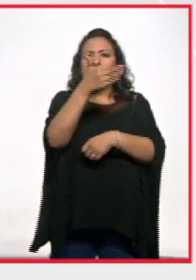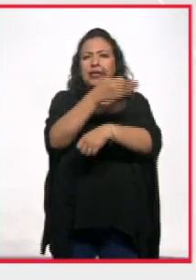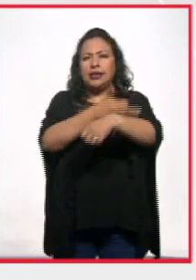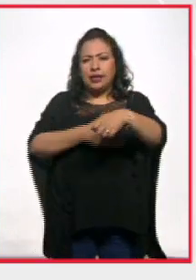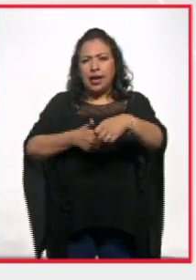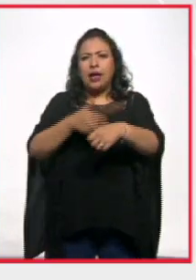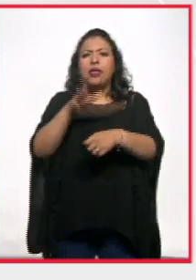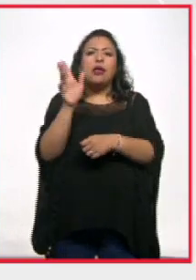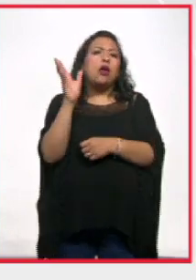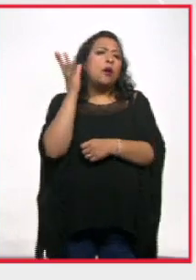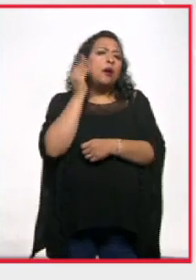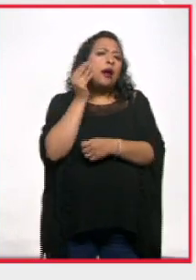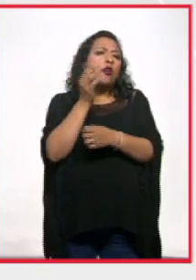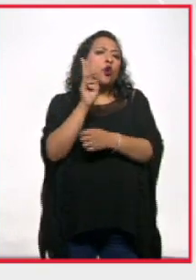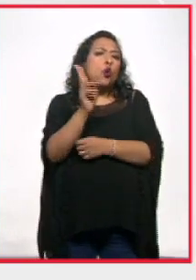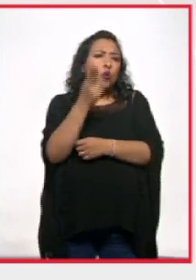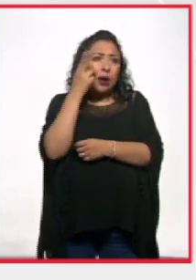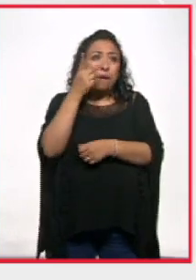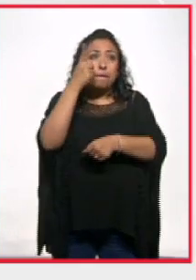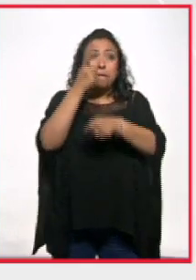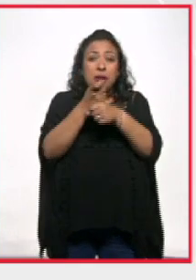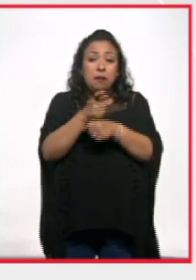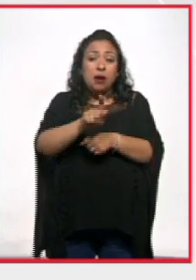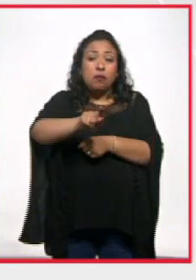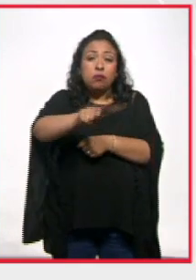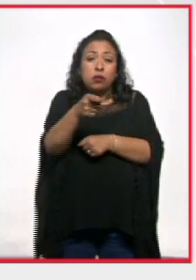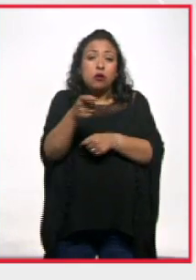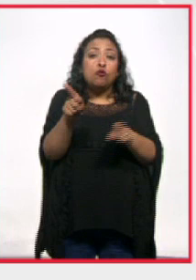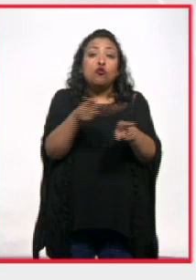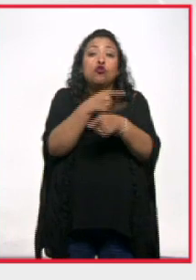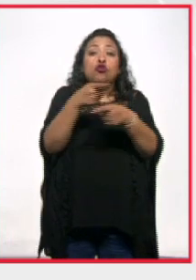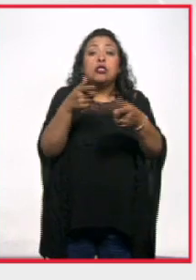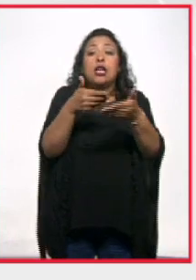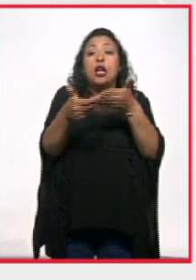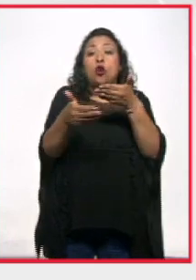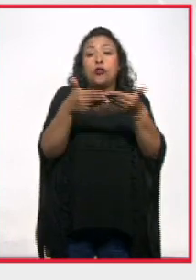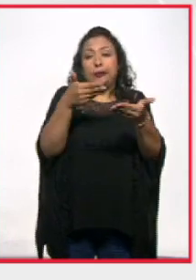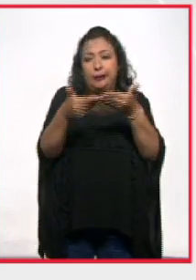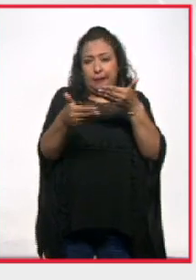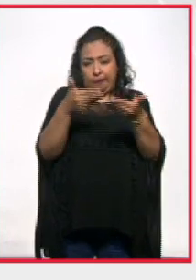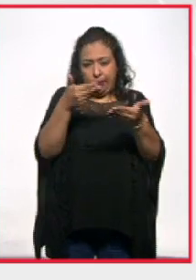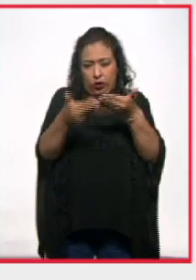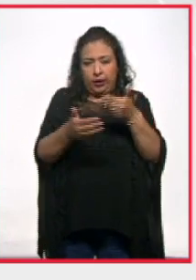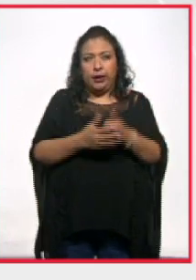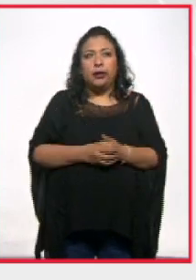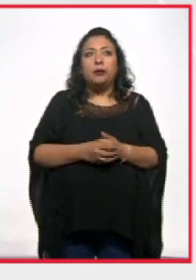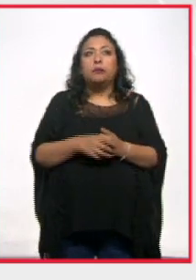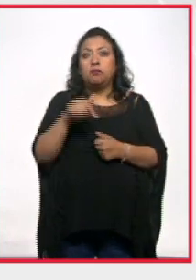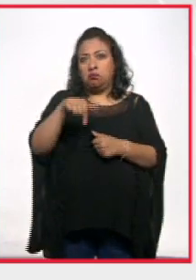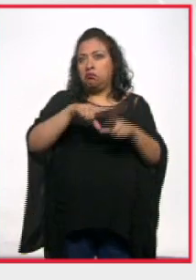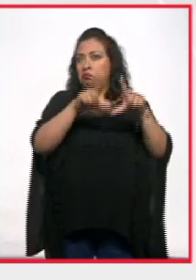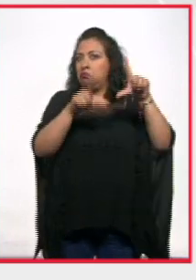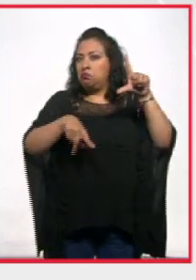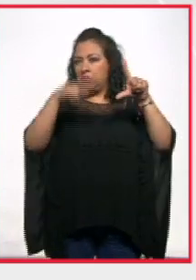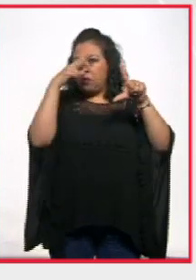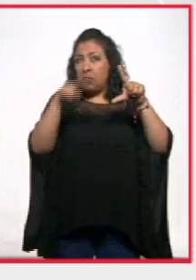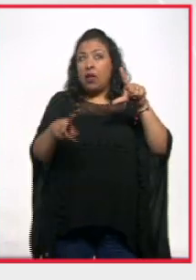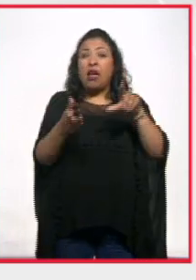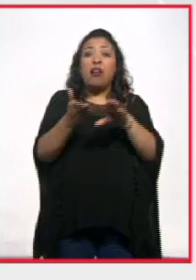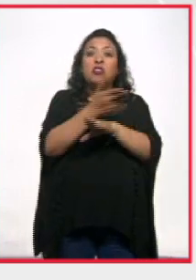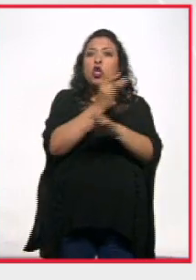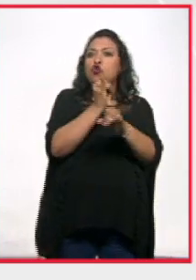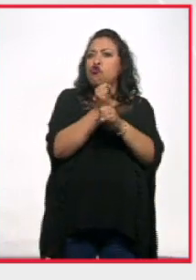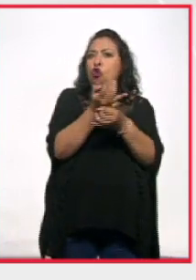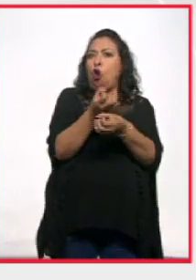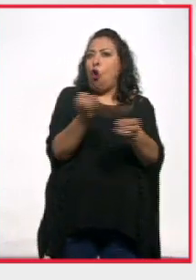tarde en Radio UNAM. Fue el primer espacio de música contemporánea en este país, en la época que no había